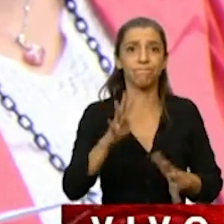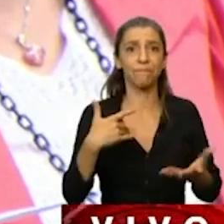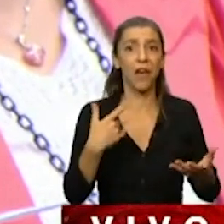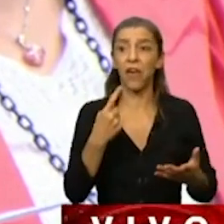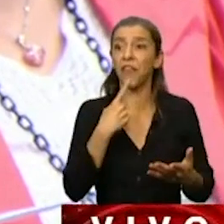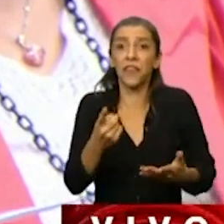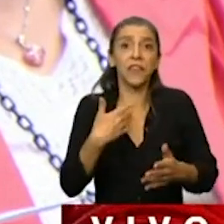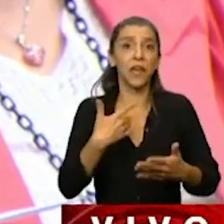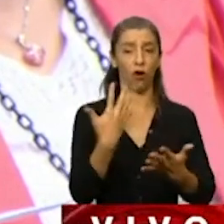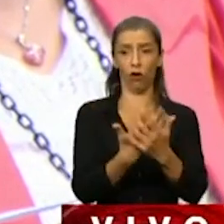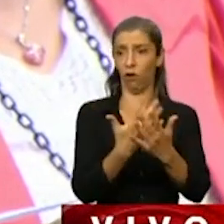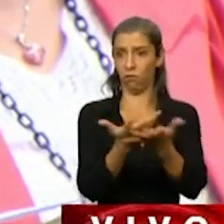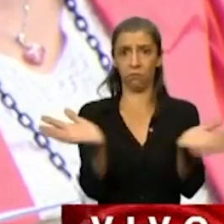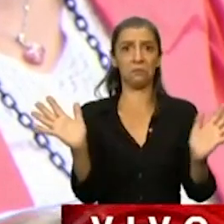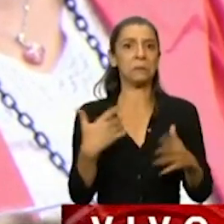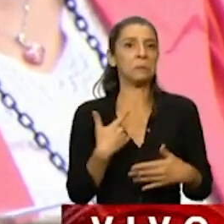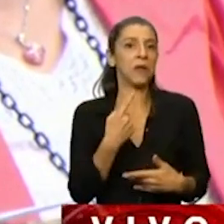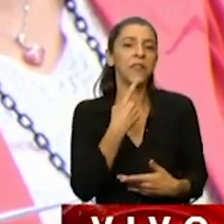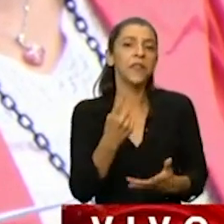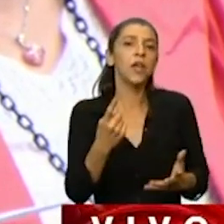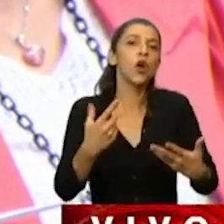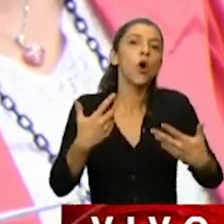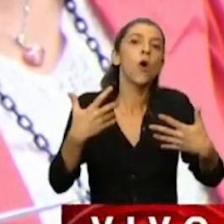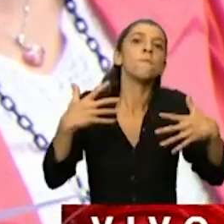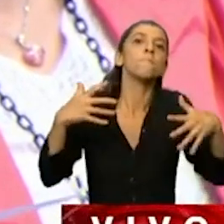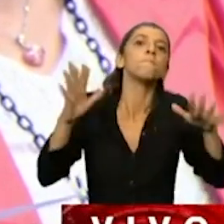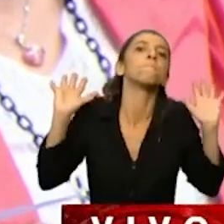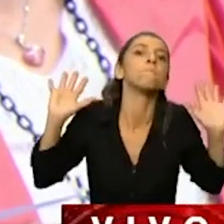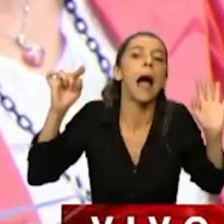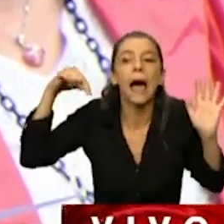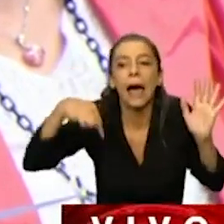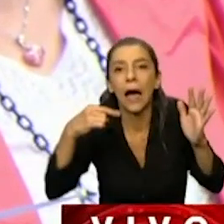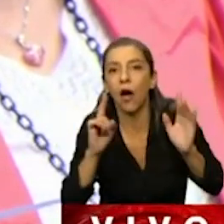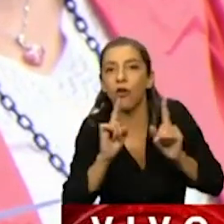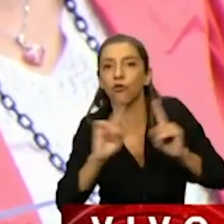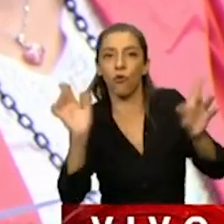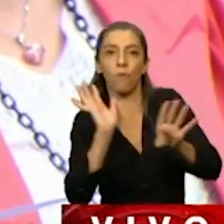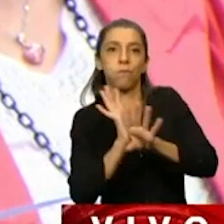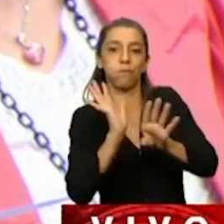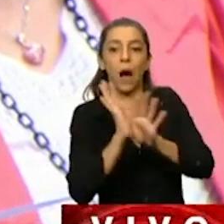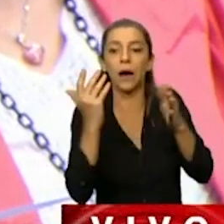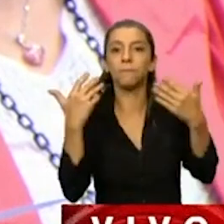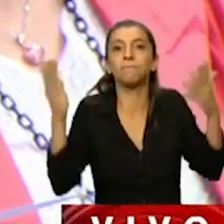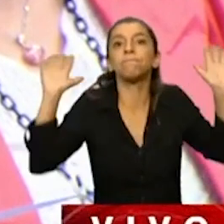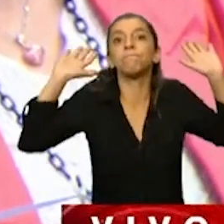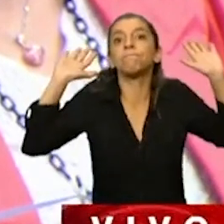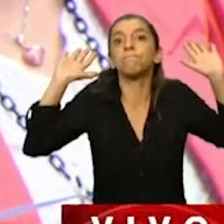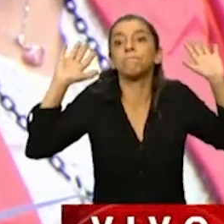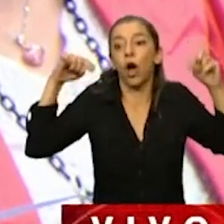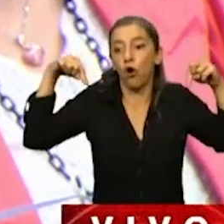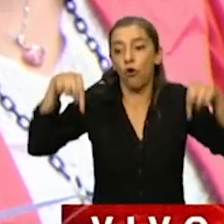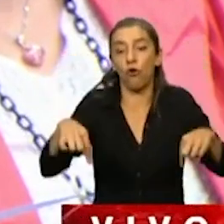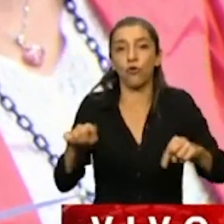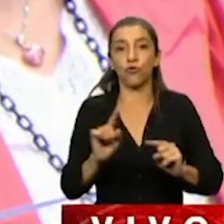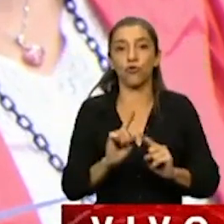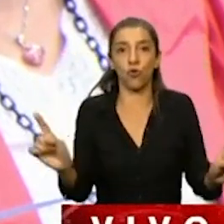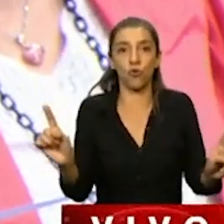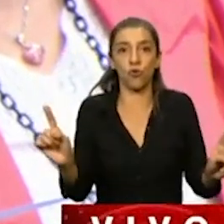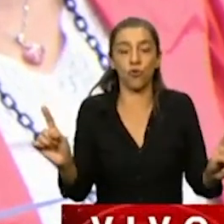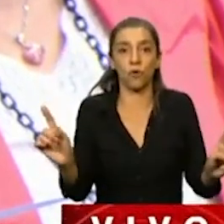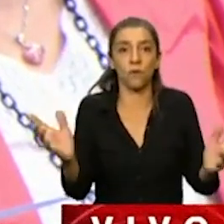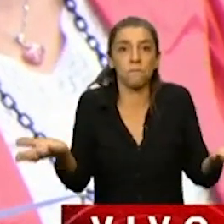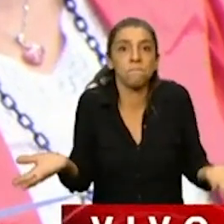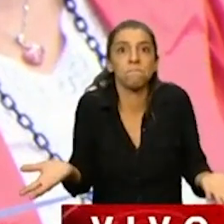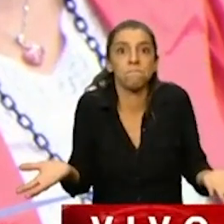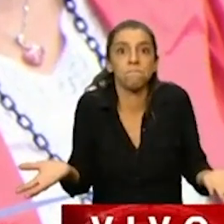delante de todos nosotros, por ahora no, hoy no, actualmente